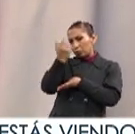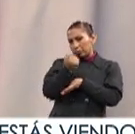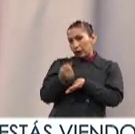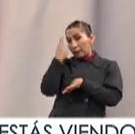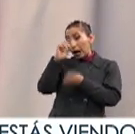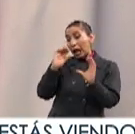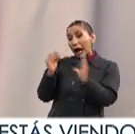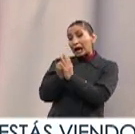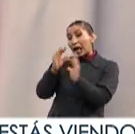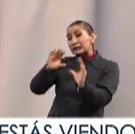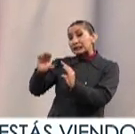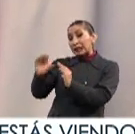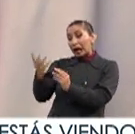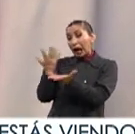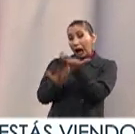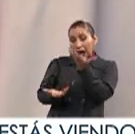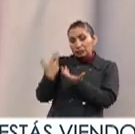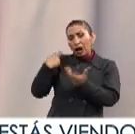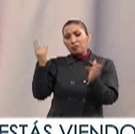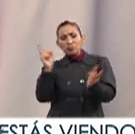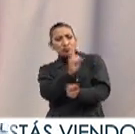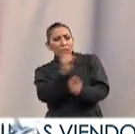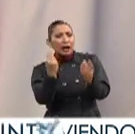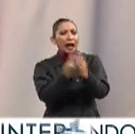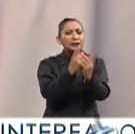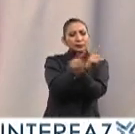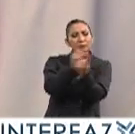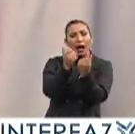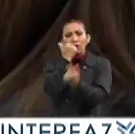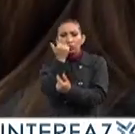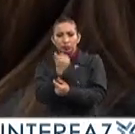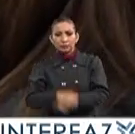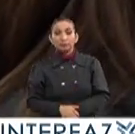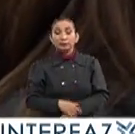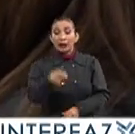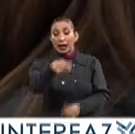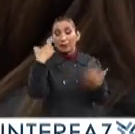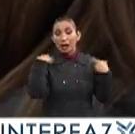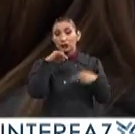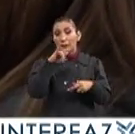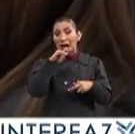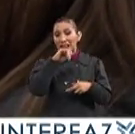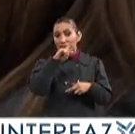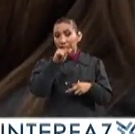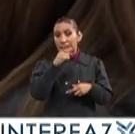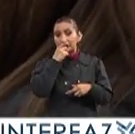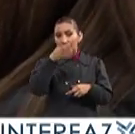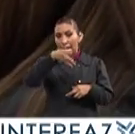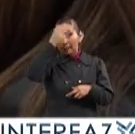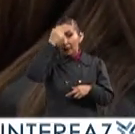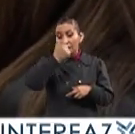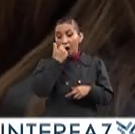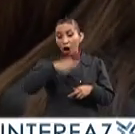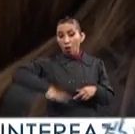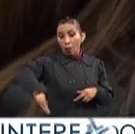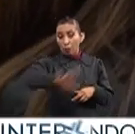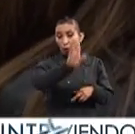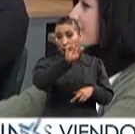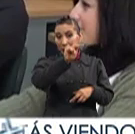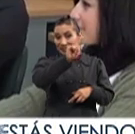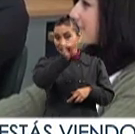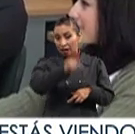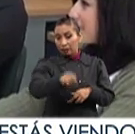habilidades pedagógicas, de desenvolvimiento en clase, etcétera, etcétera. El maestro Martínez asegura que el aprendizaje de los alumnos de la